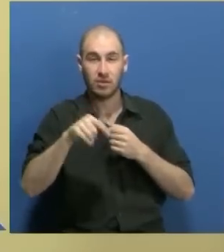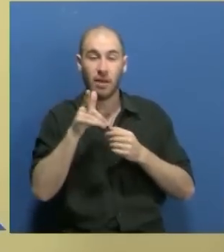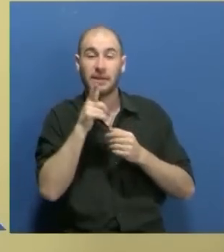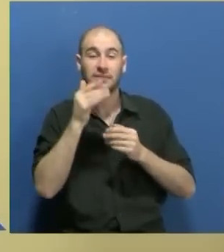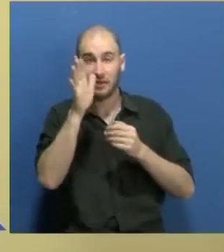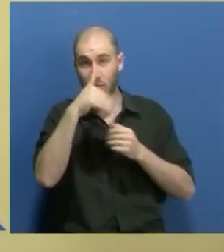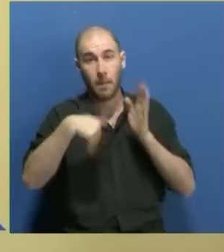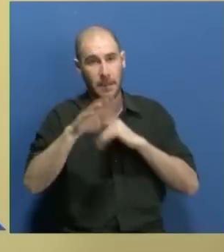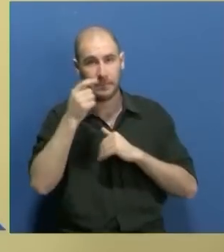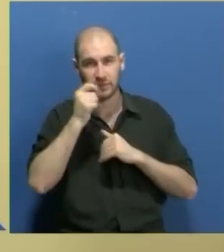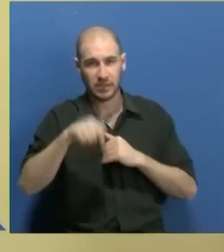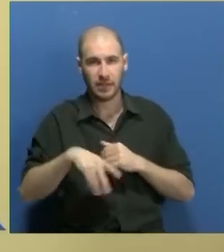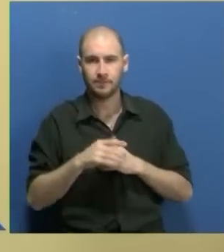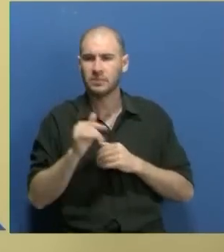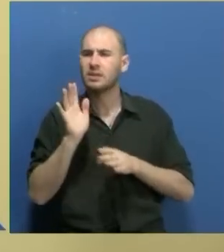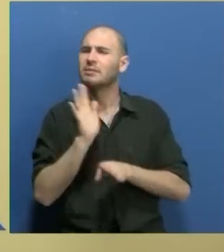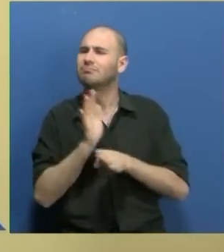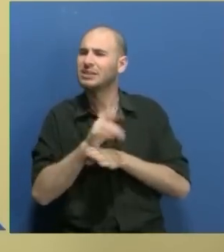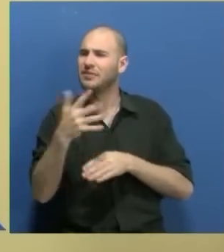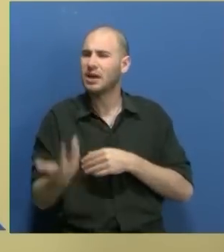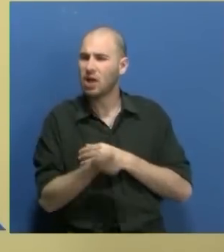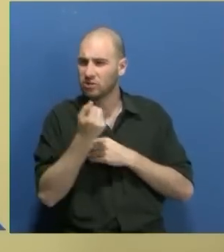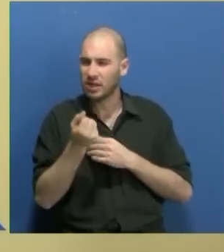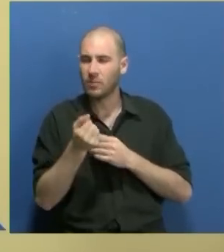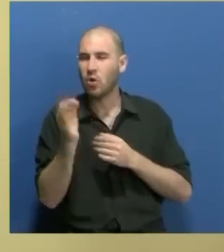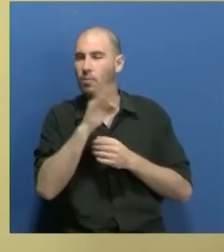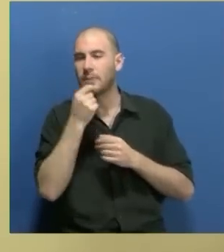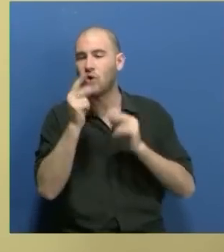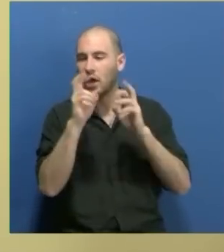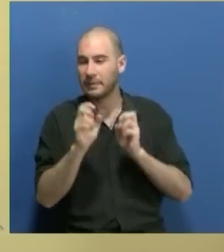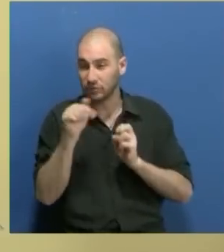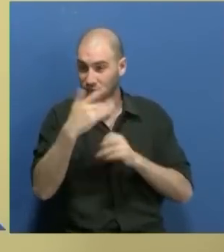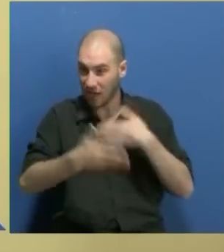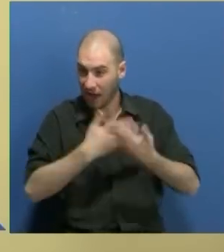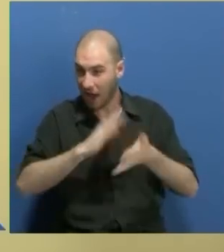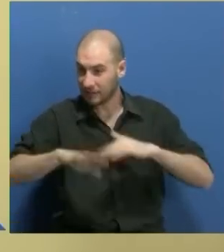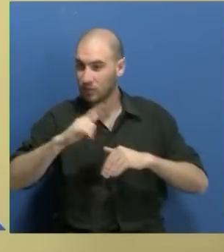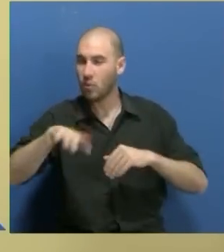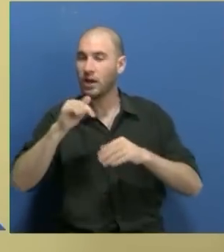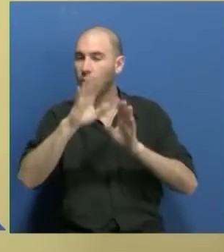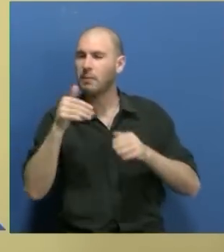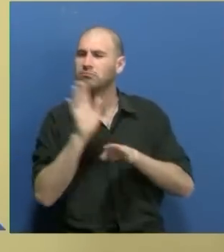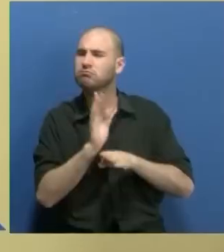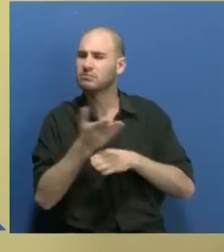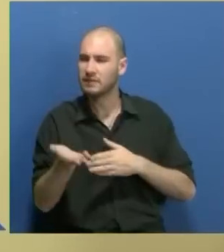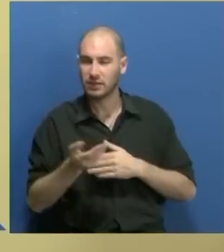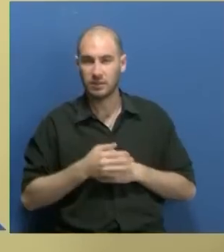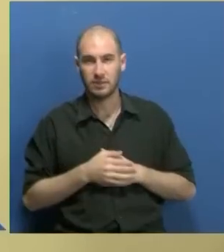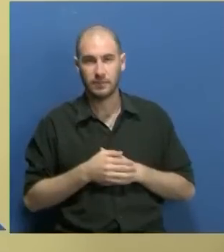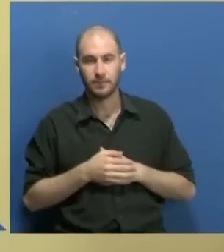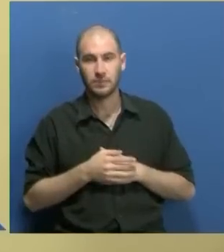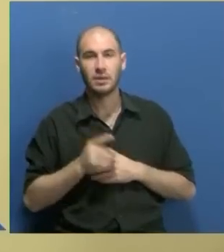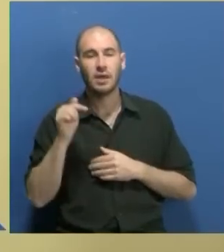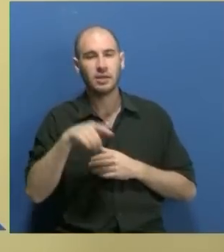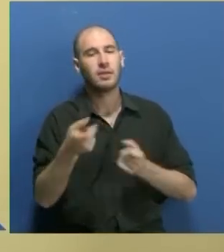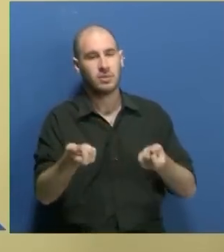los más antiguos de Mendoza. ¿Y qué implica haberlos encontrado? ¿Qué implica para la investigación que están llevando adelante ahí en Villa Las Cuevas? Realmente nos